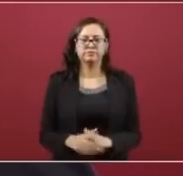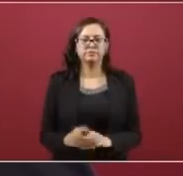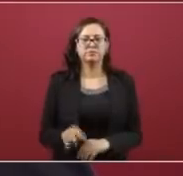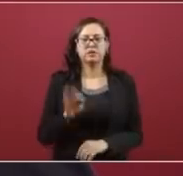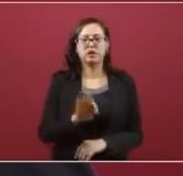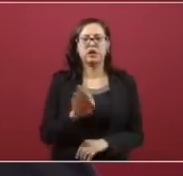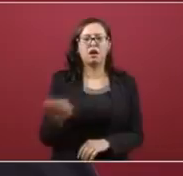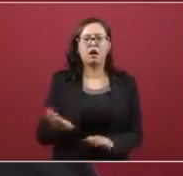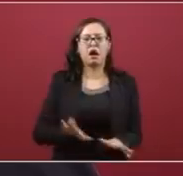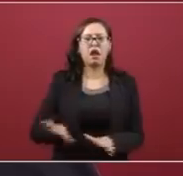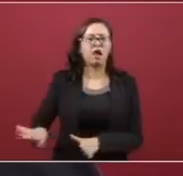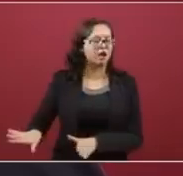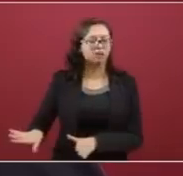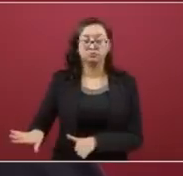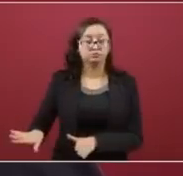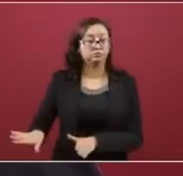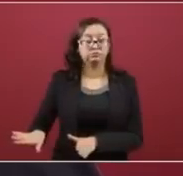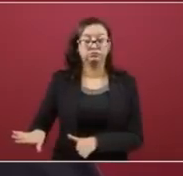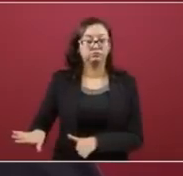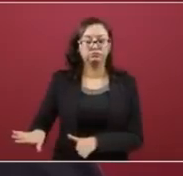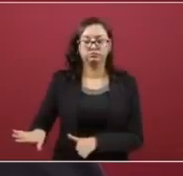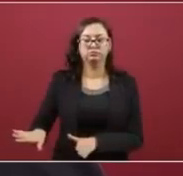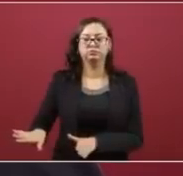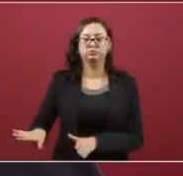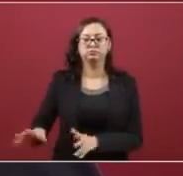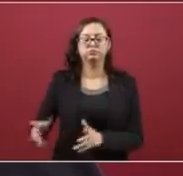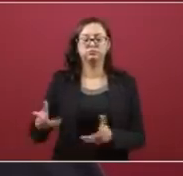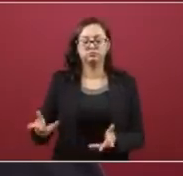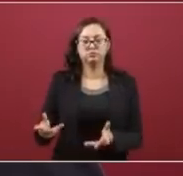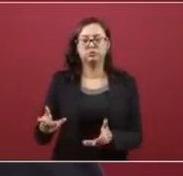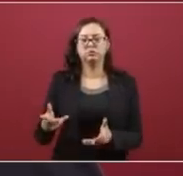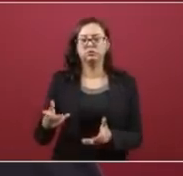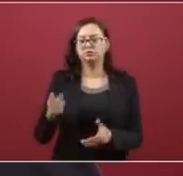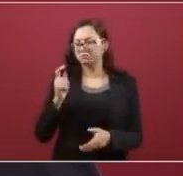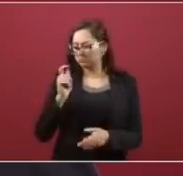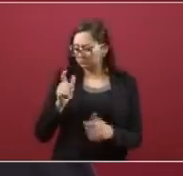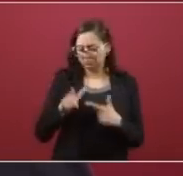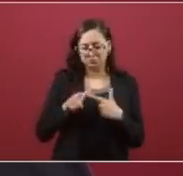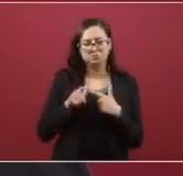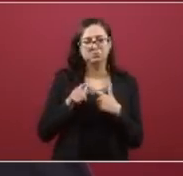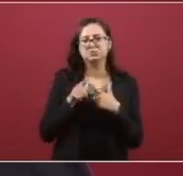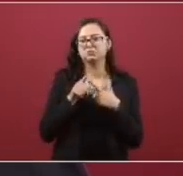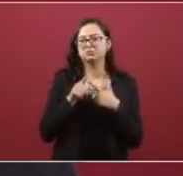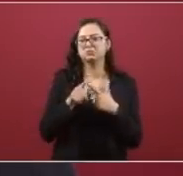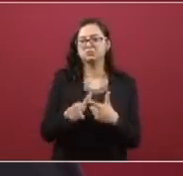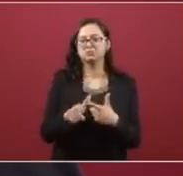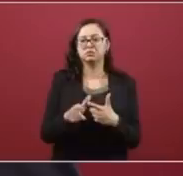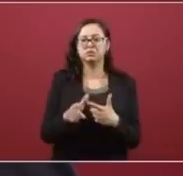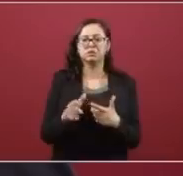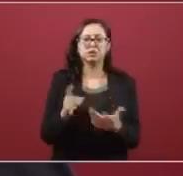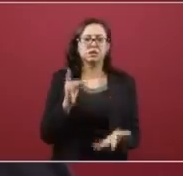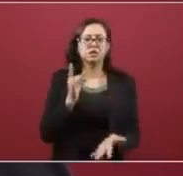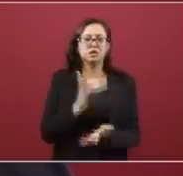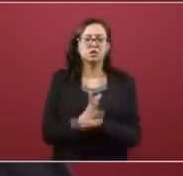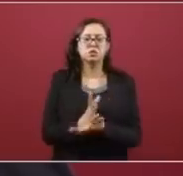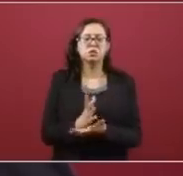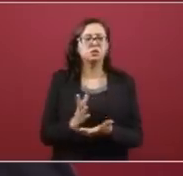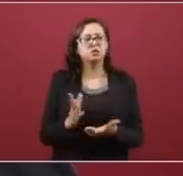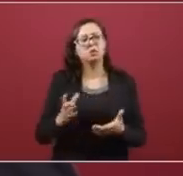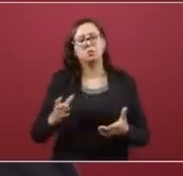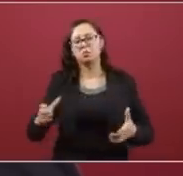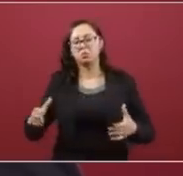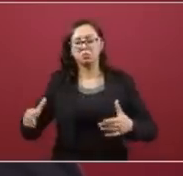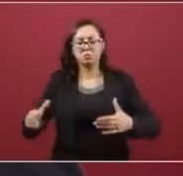fechas no se van a convertir solo en ceremonias cerradas